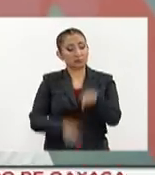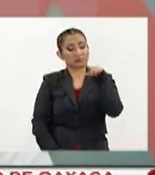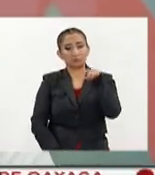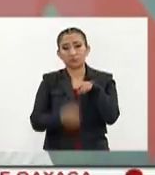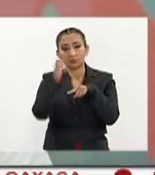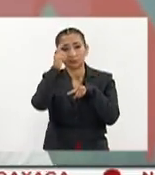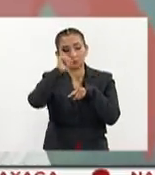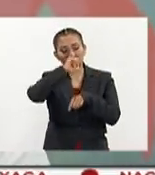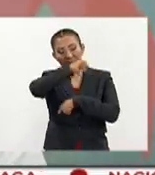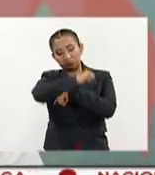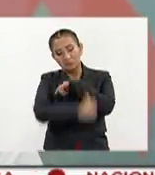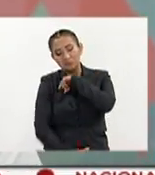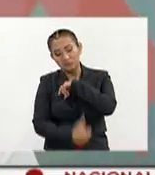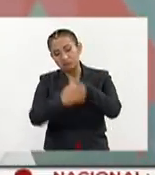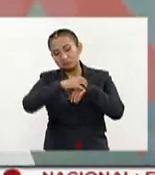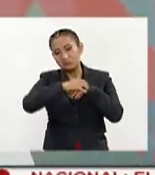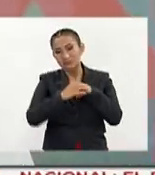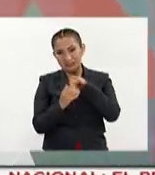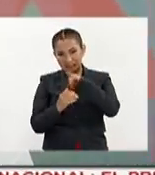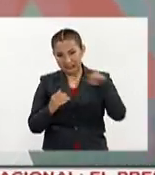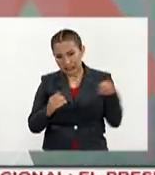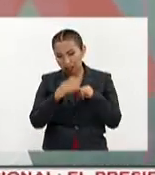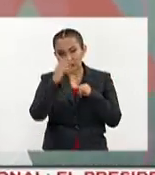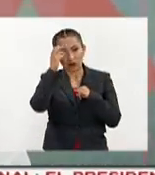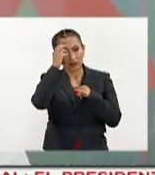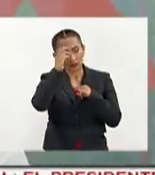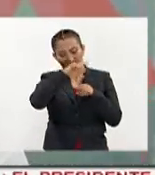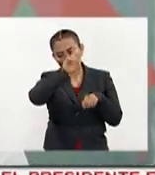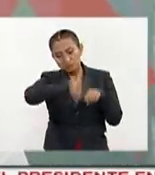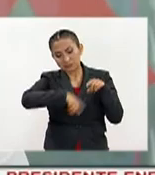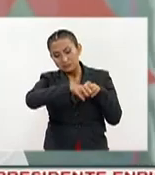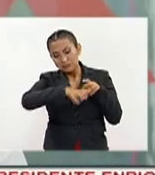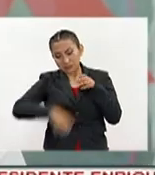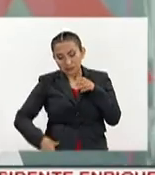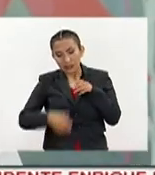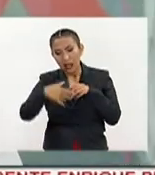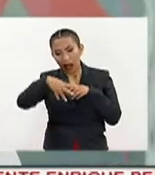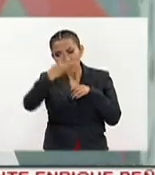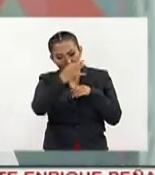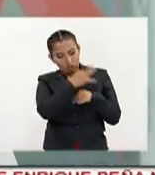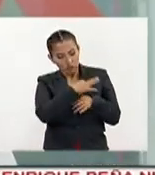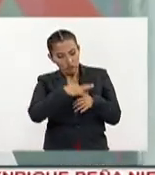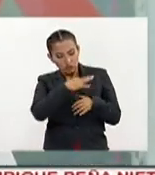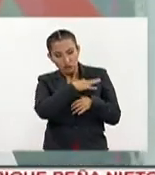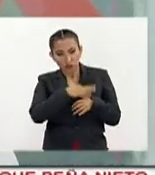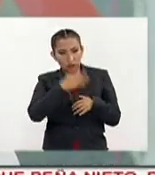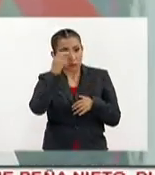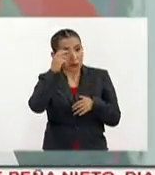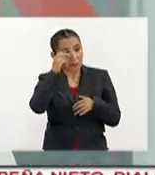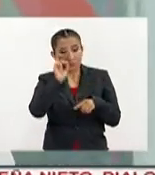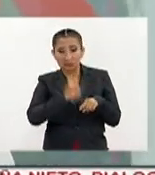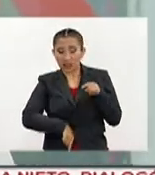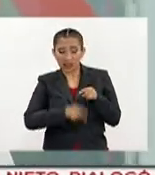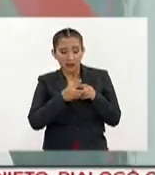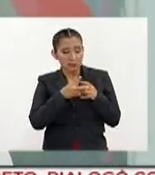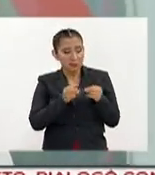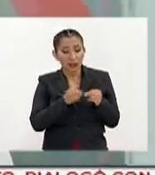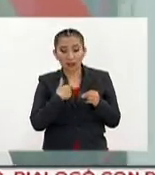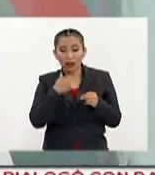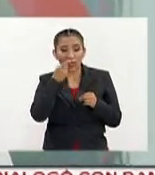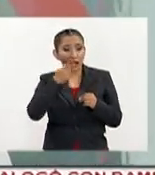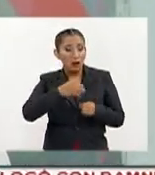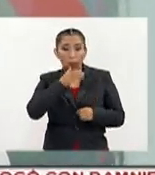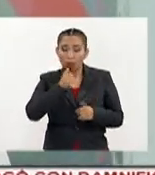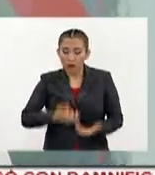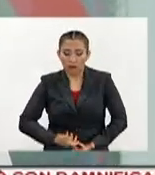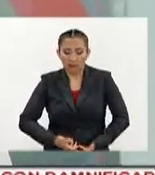me hicieron mastectomía de la izquierda, me quitaron 14 ganglios, me quitaron mi mama, me decían que ya no iba a poder